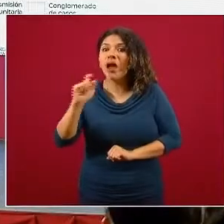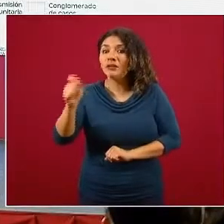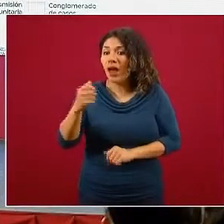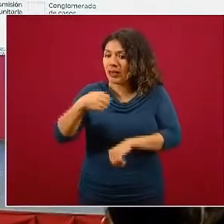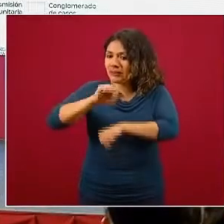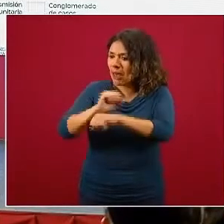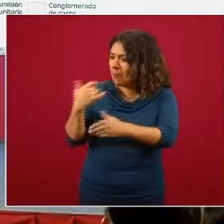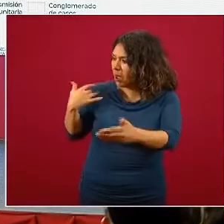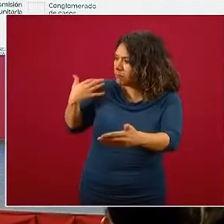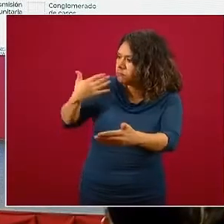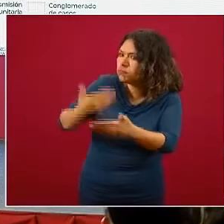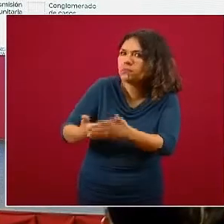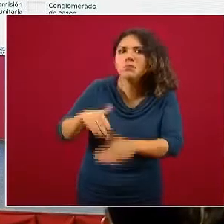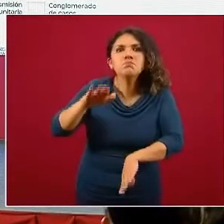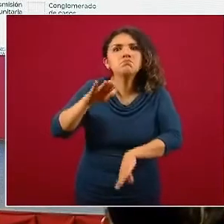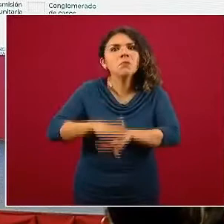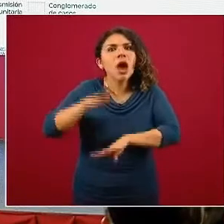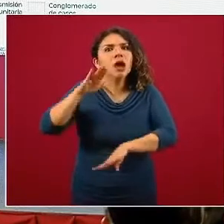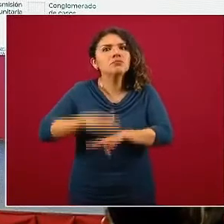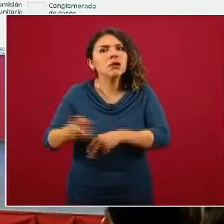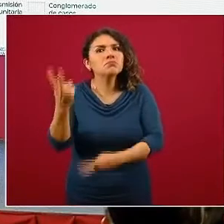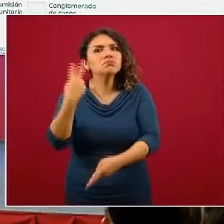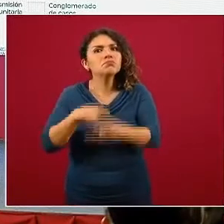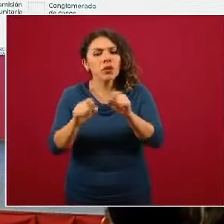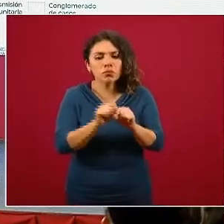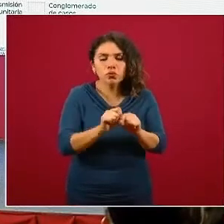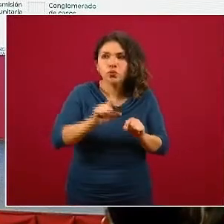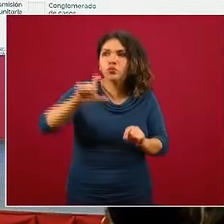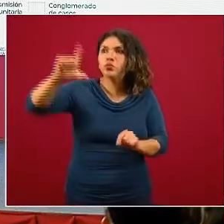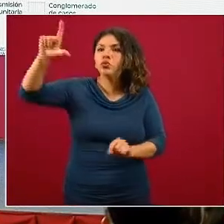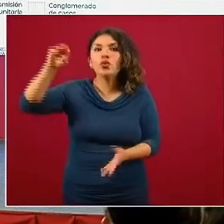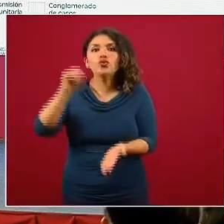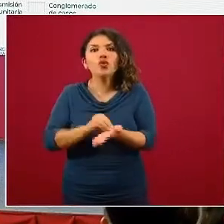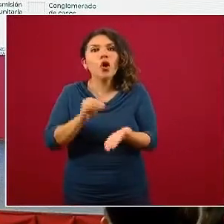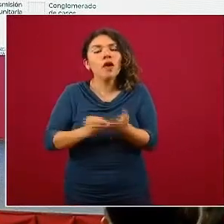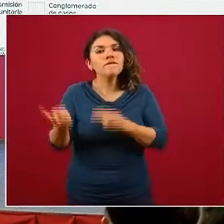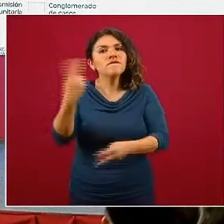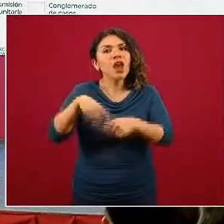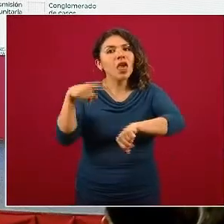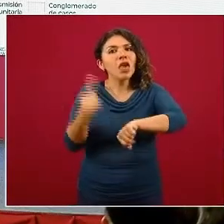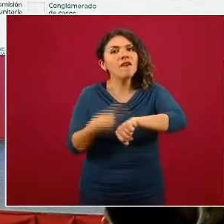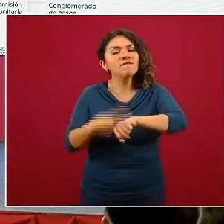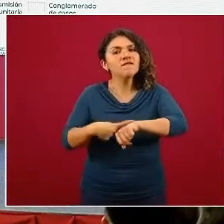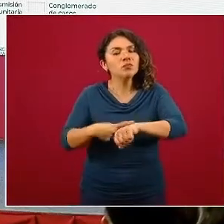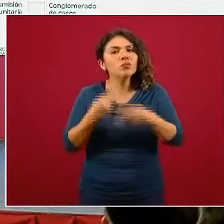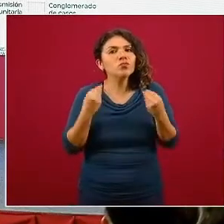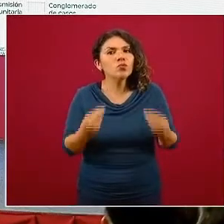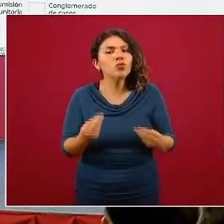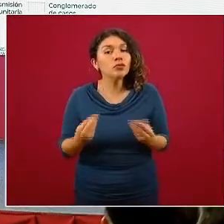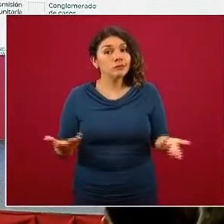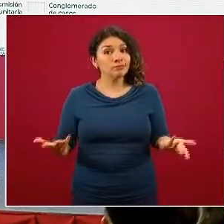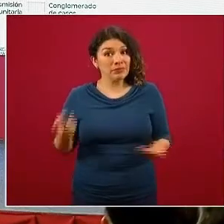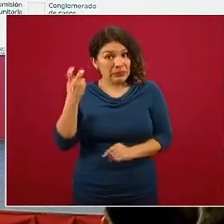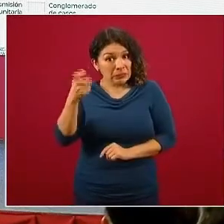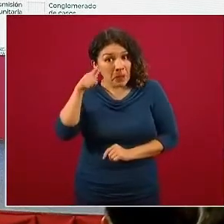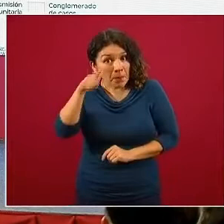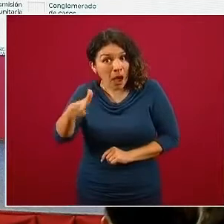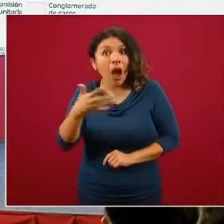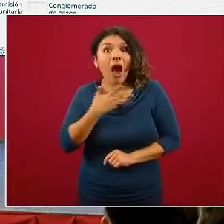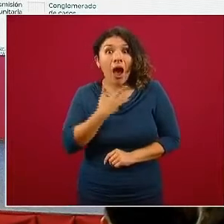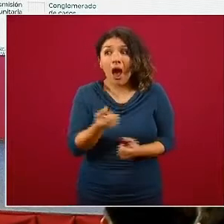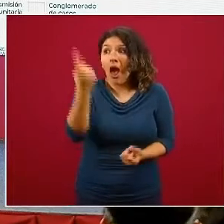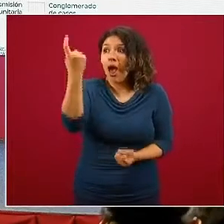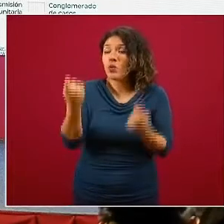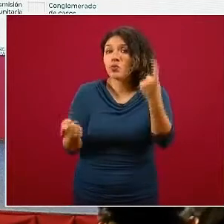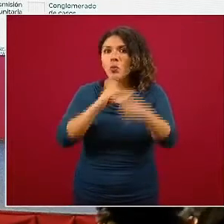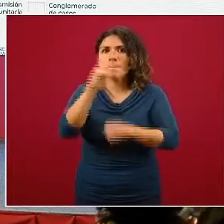últimas semanas han tenido una franca tendencia ascendente para el reporte de casos. ¿Esto qué quiere decir? Que puede haber países